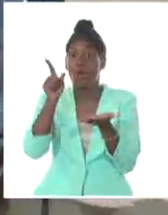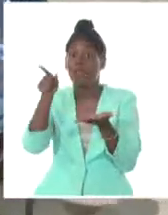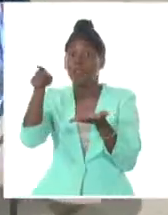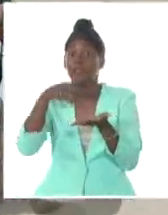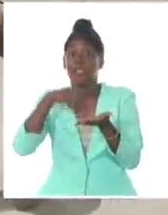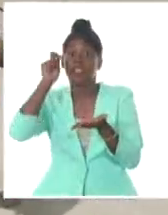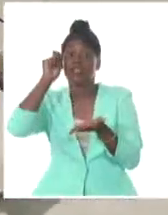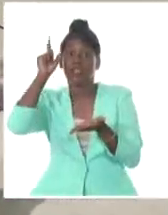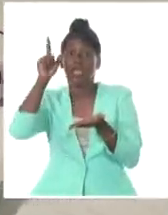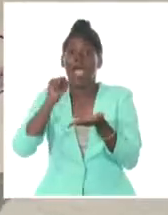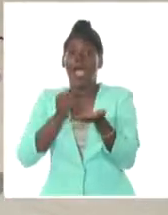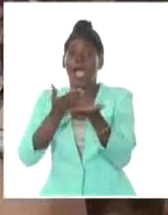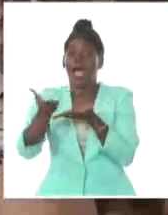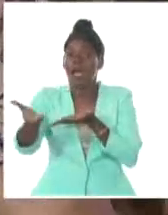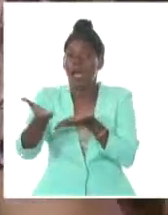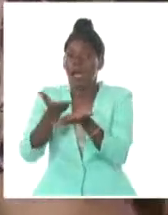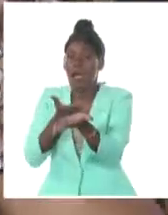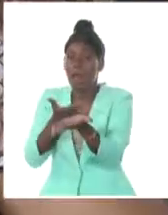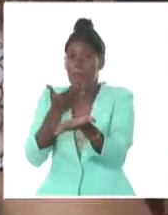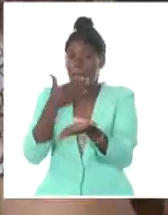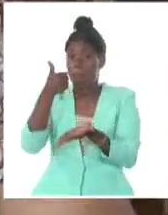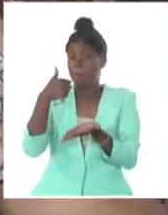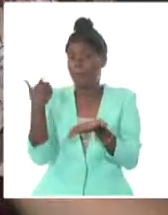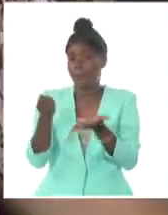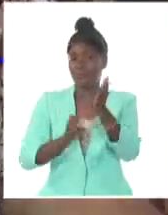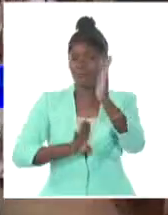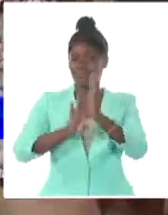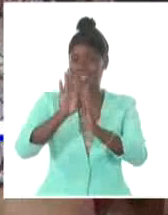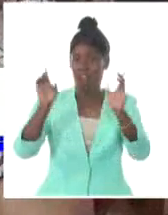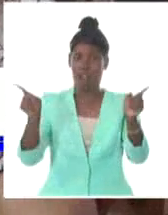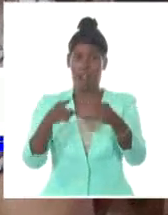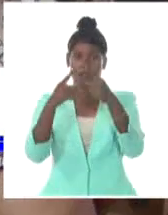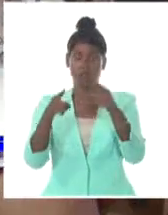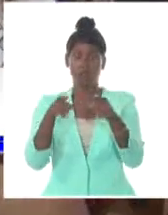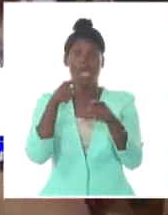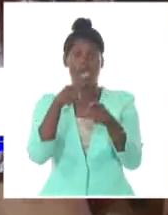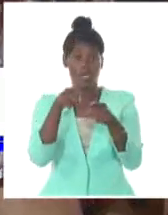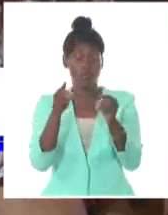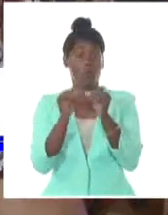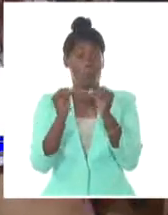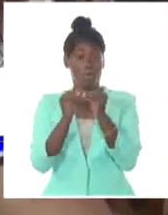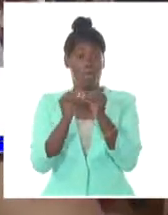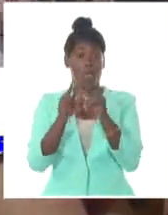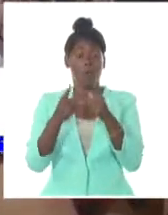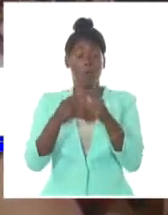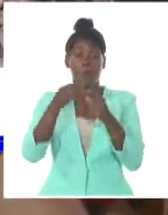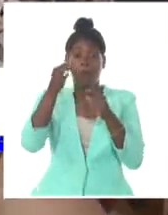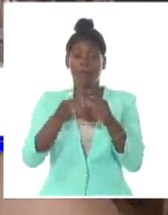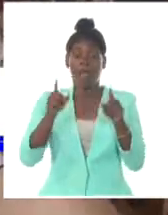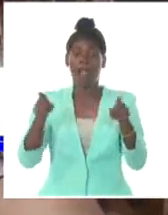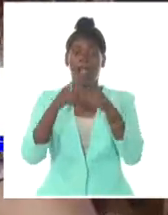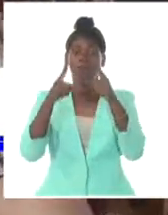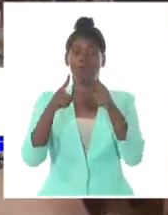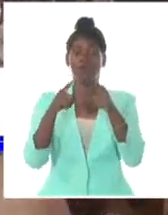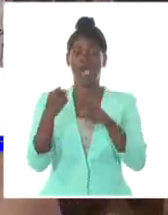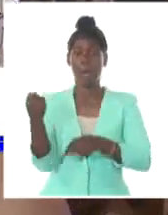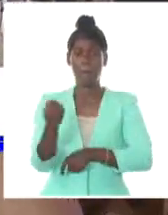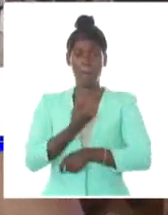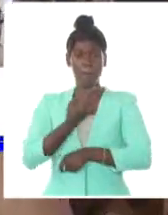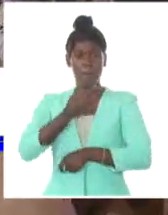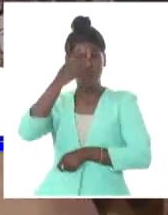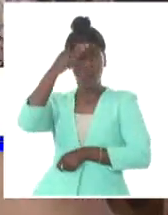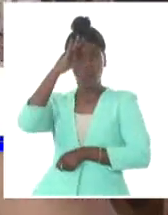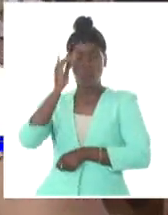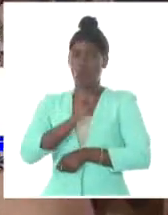crear alianzas y ayuda también a la cadena, esta cadena productiva necesaria en la música, que va más allá de solamente hacer un